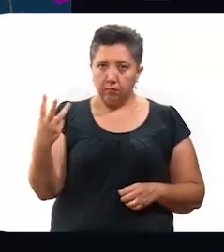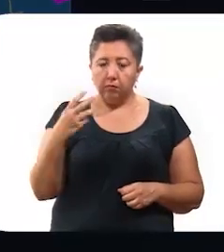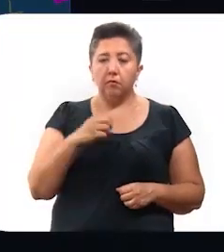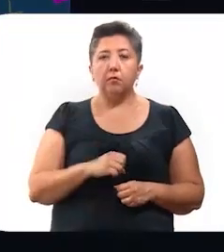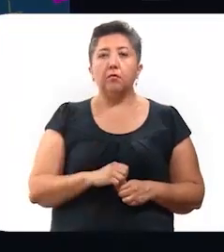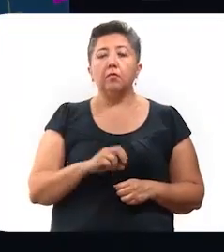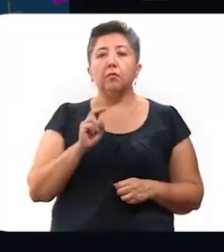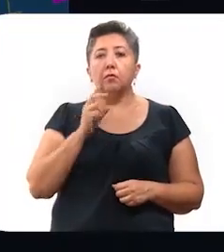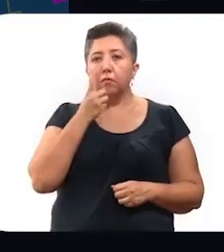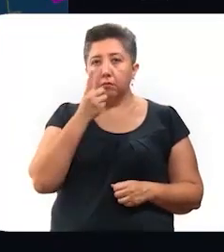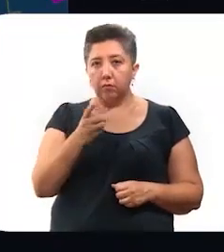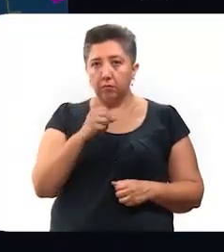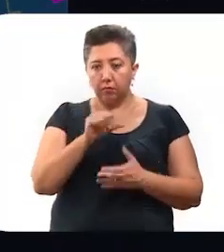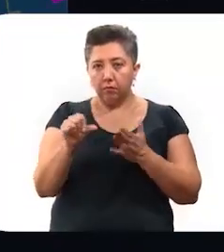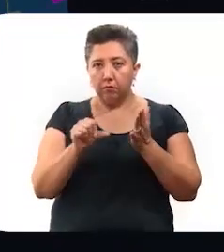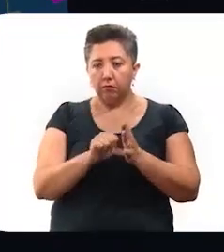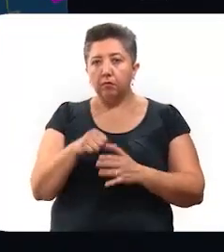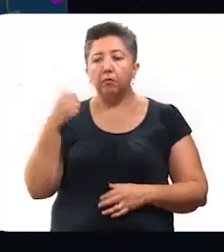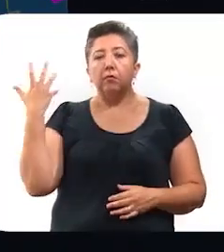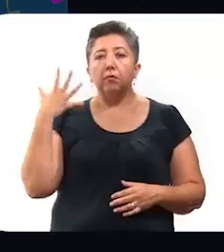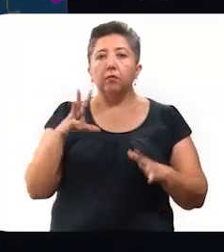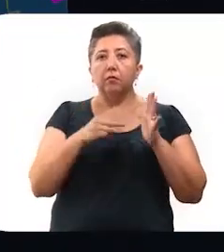6.473 en la zona centro,